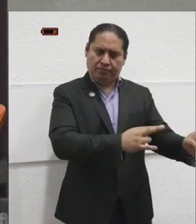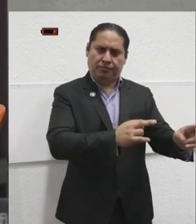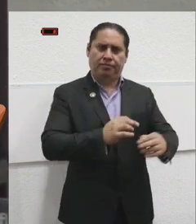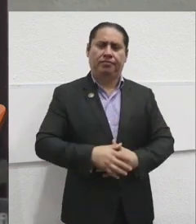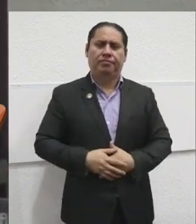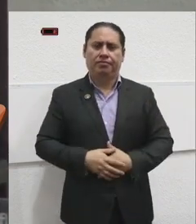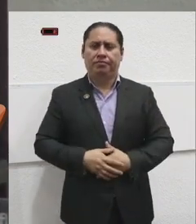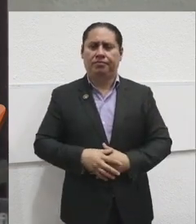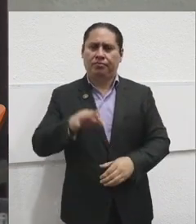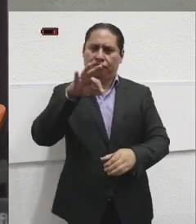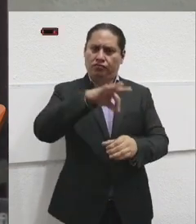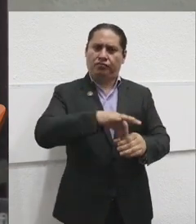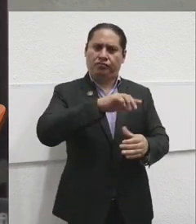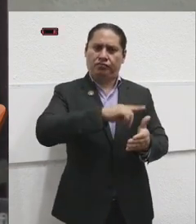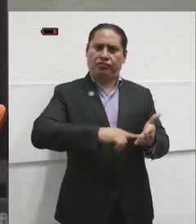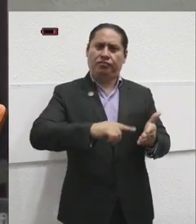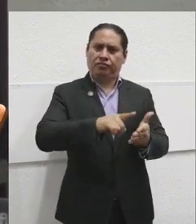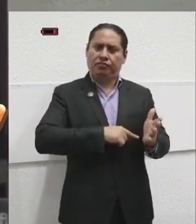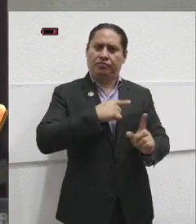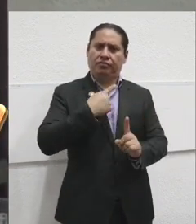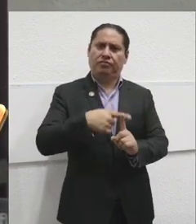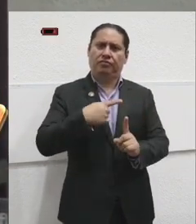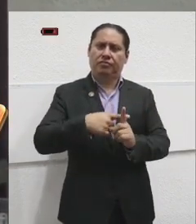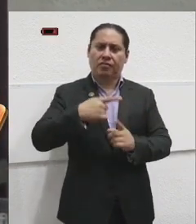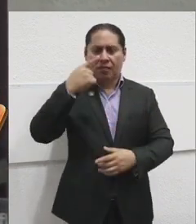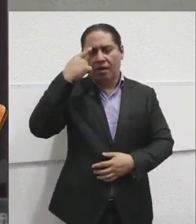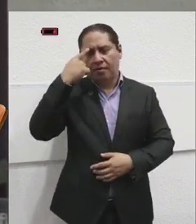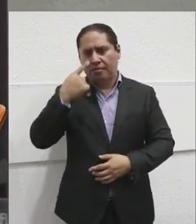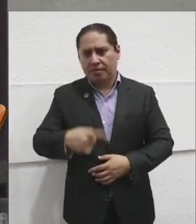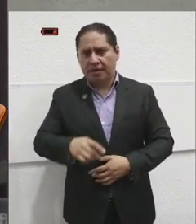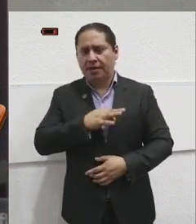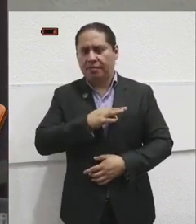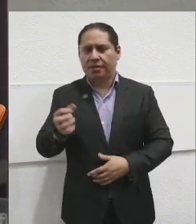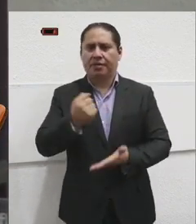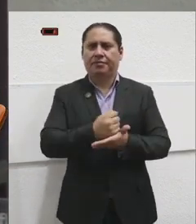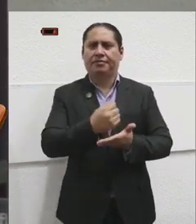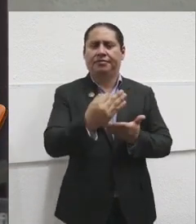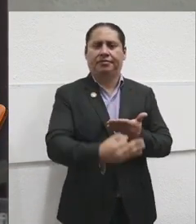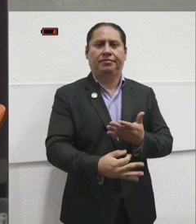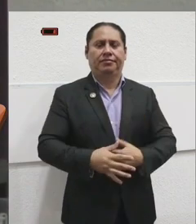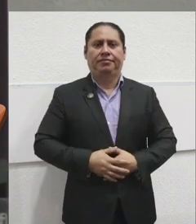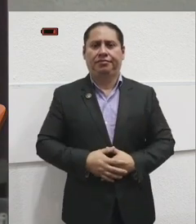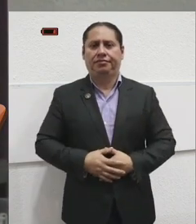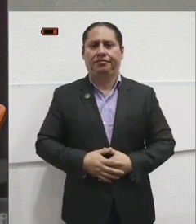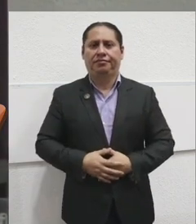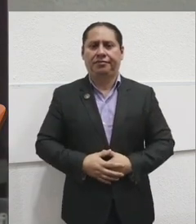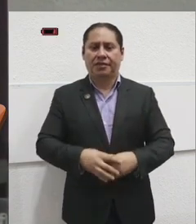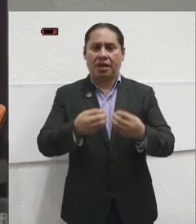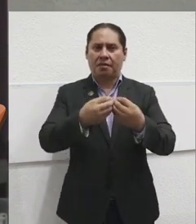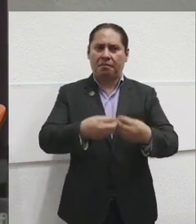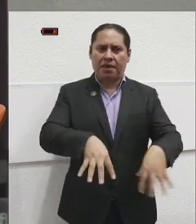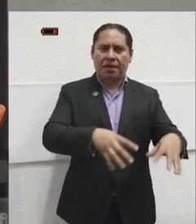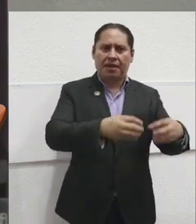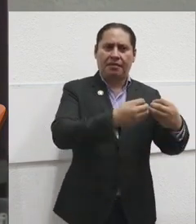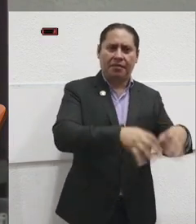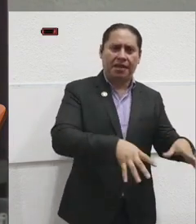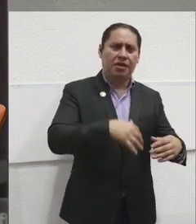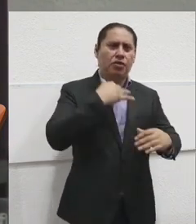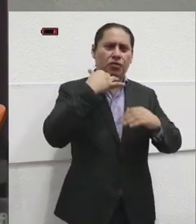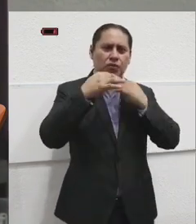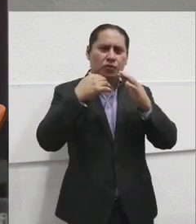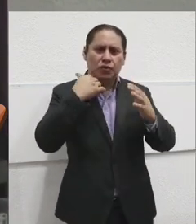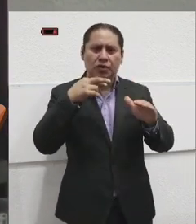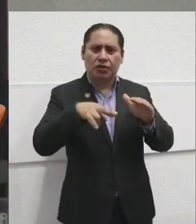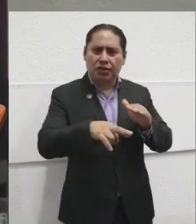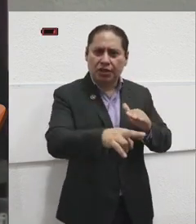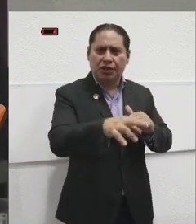su voto para que sea aprobada. La pérdida de biodiversidad y la contaminación de mantos